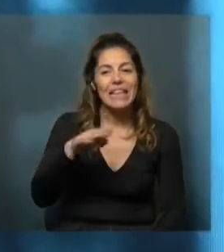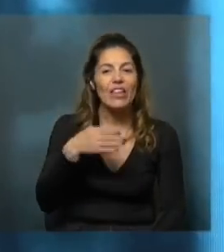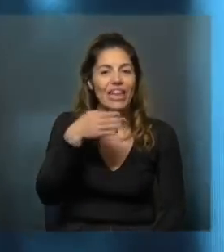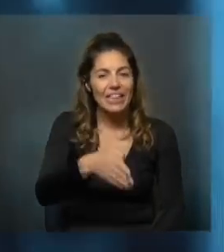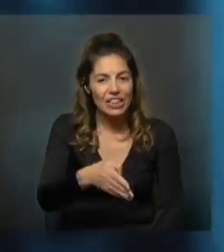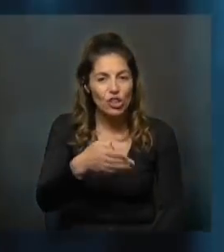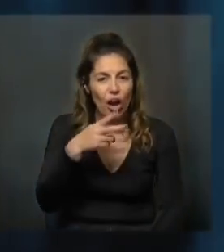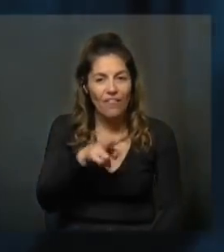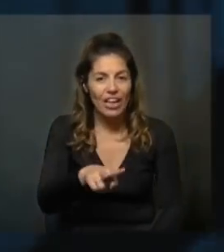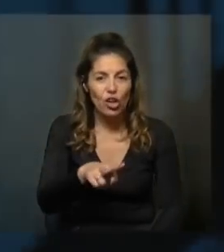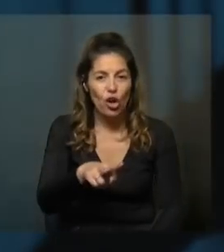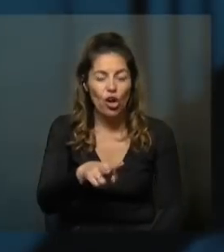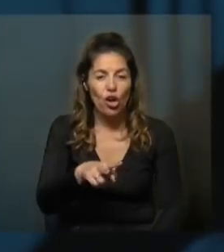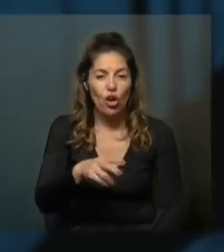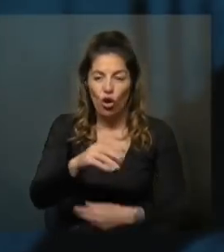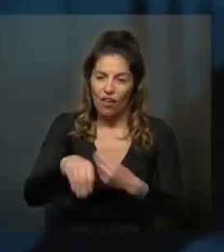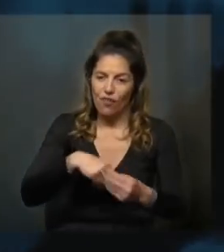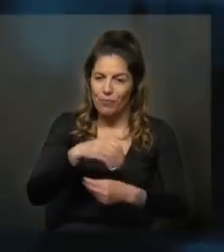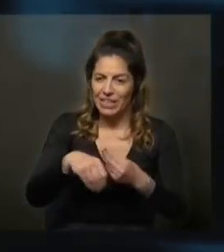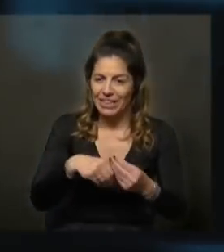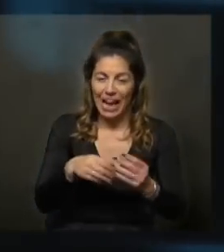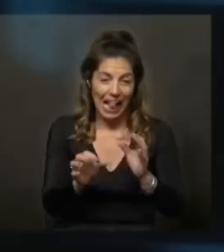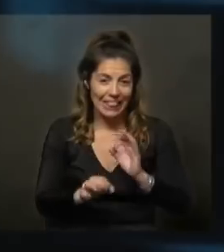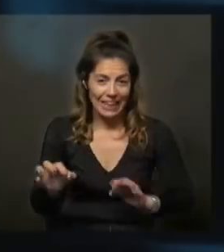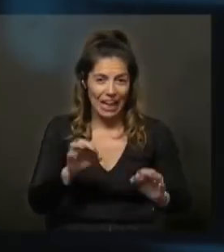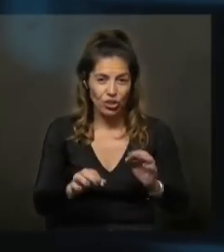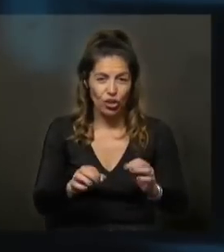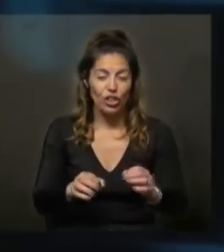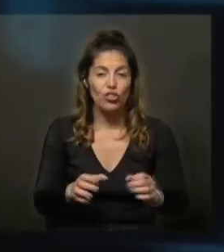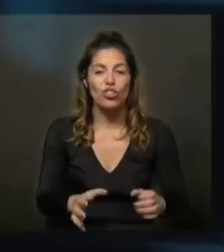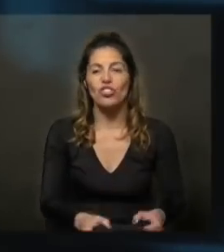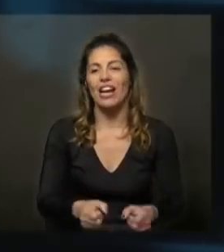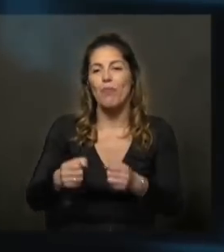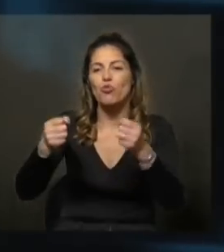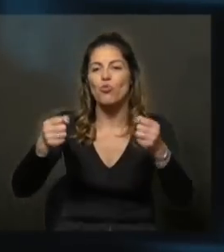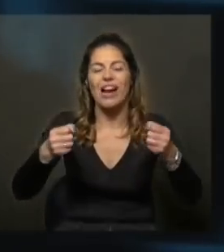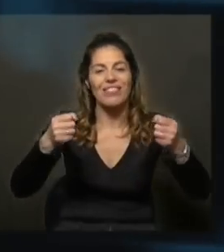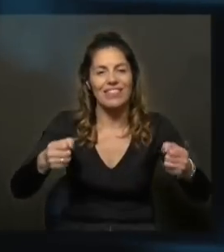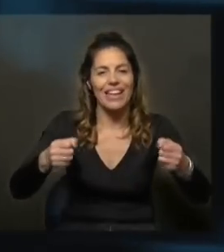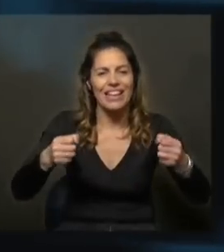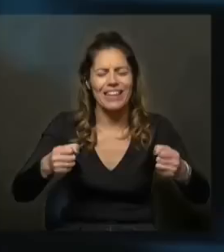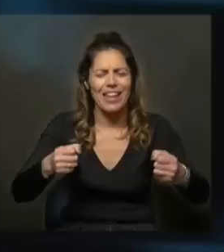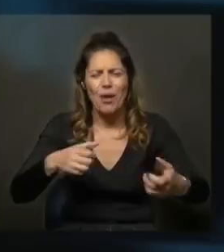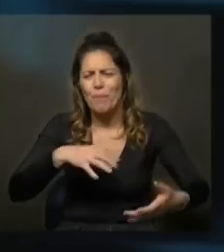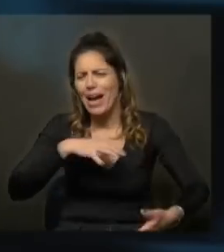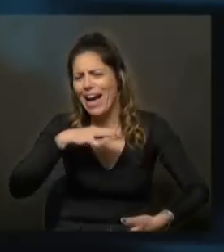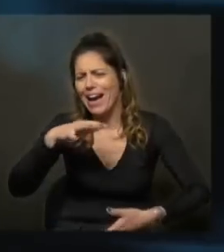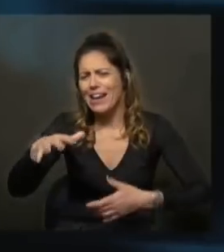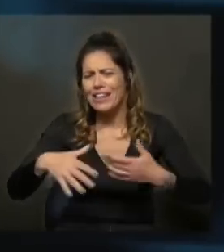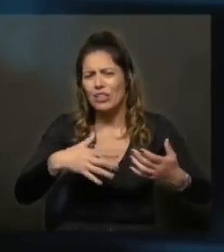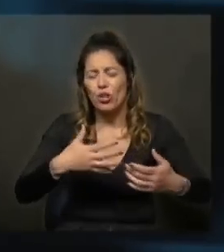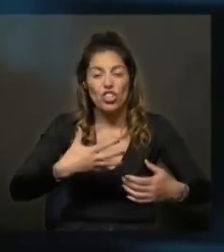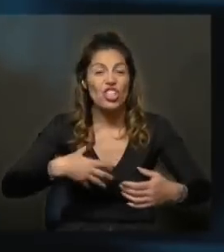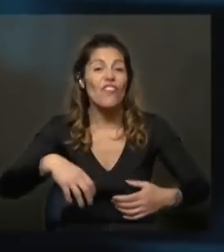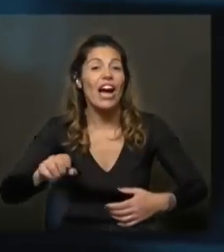ido a la función con la familia y nosotros Claro sacamos un cartelo y se armó una mano tuvieron que